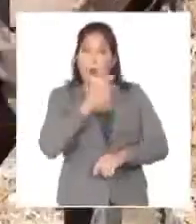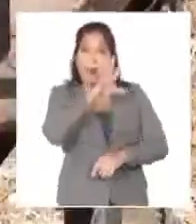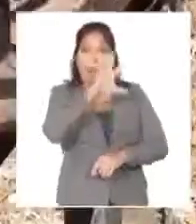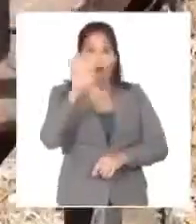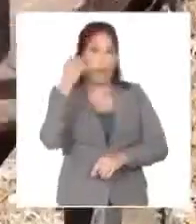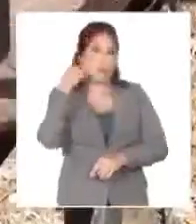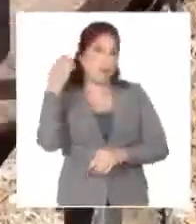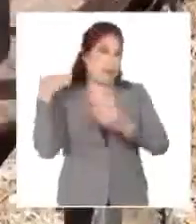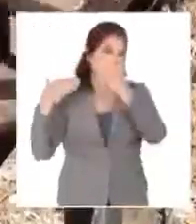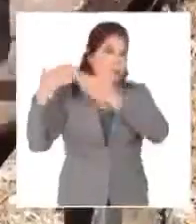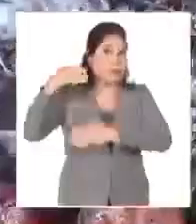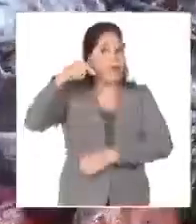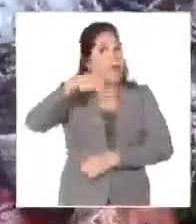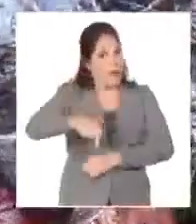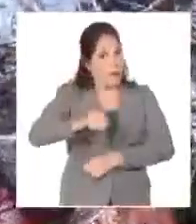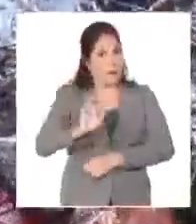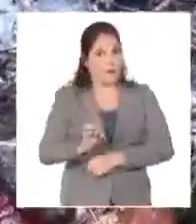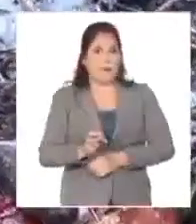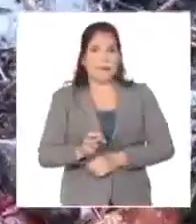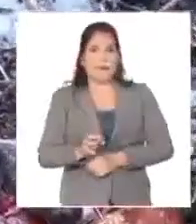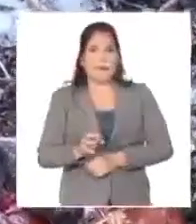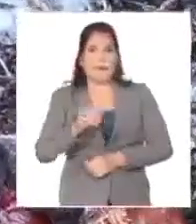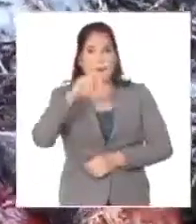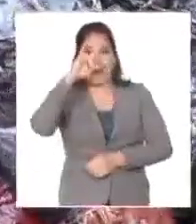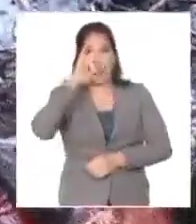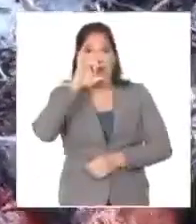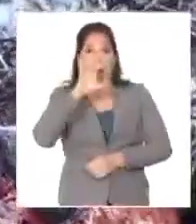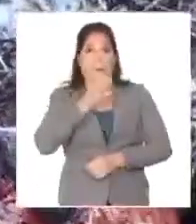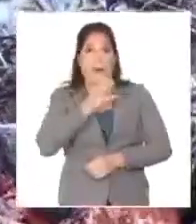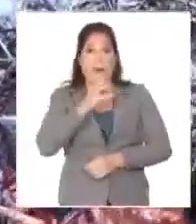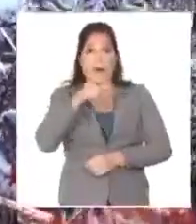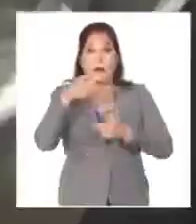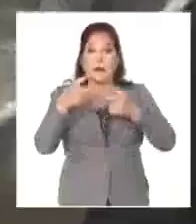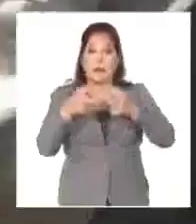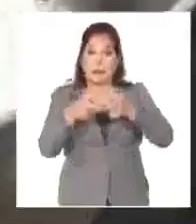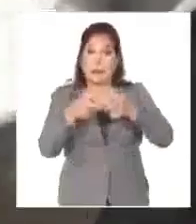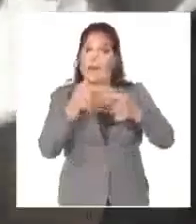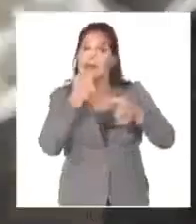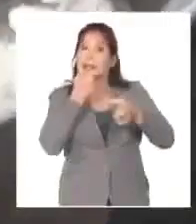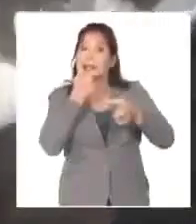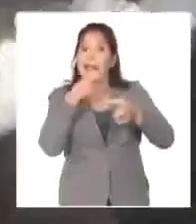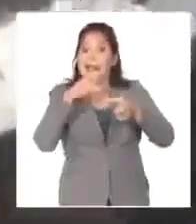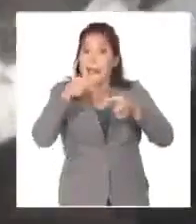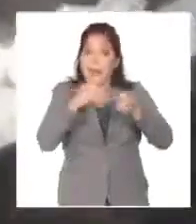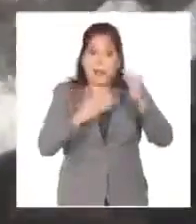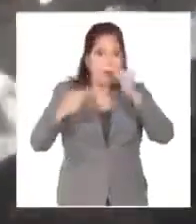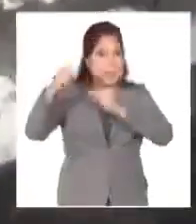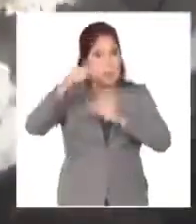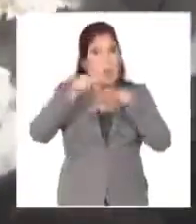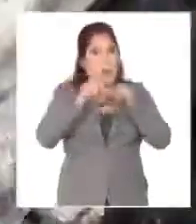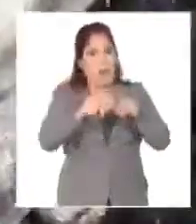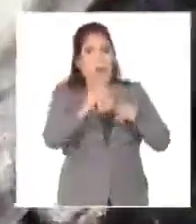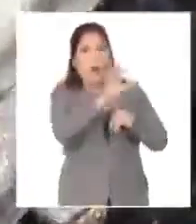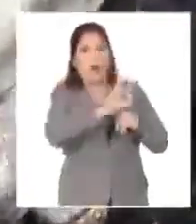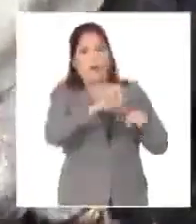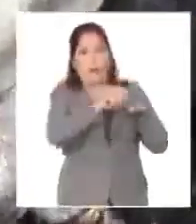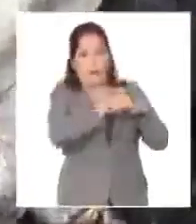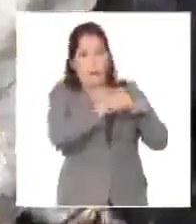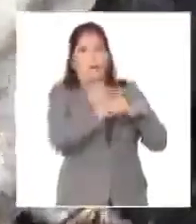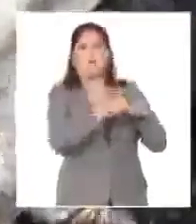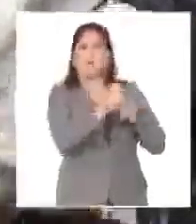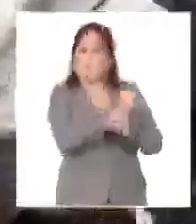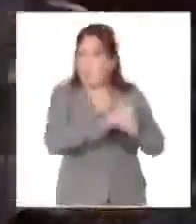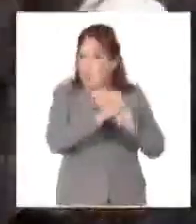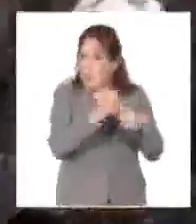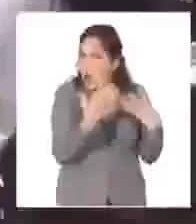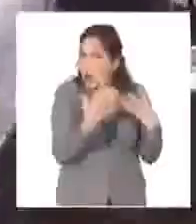500 años ahondó. El cazabe sigue estando vivo en muchas partes de Cuba, específicamente en la región, parte